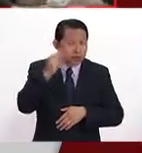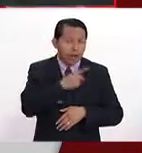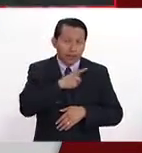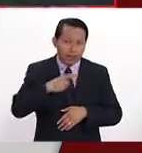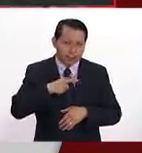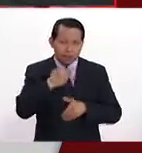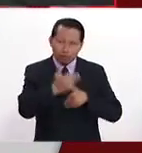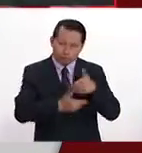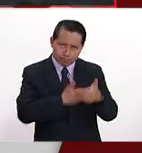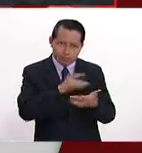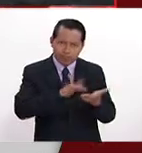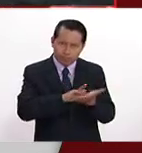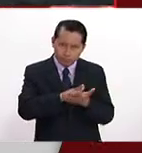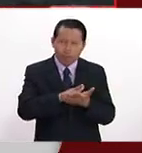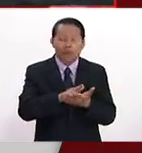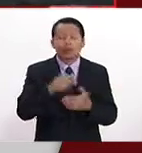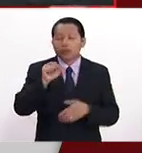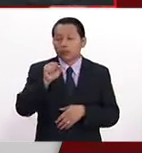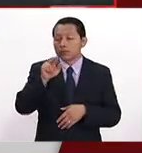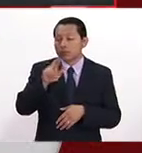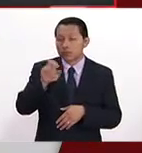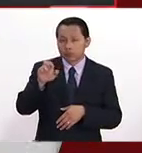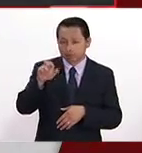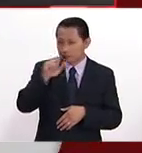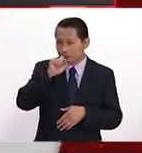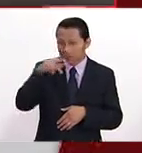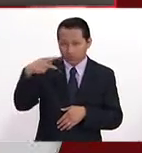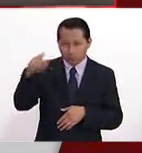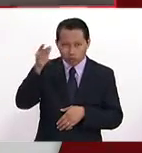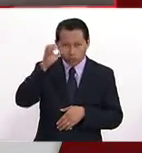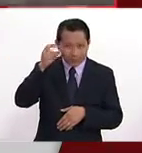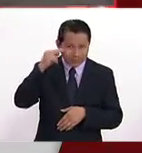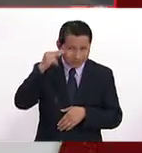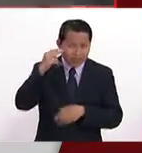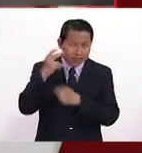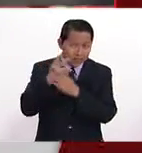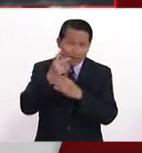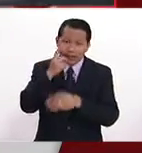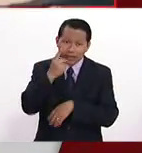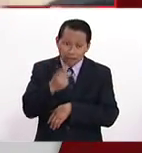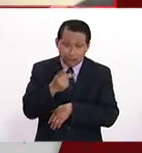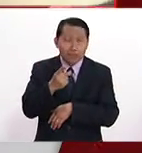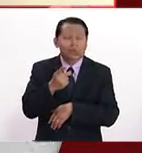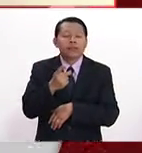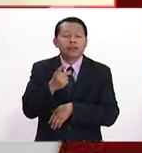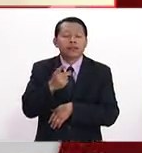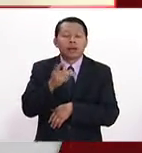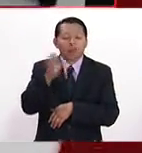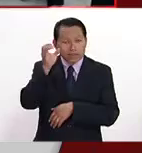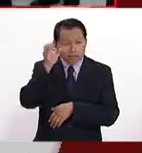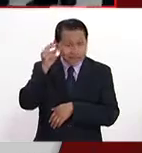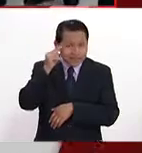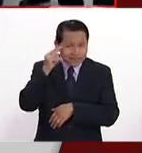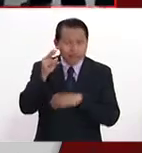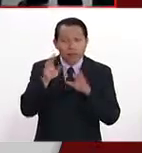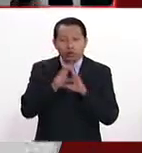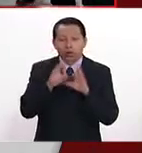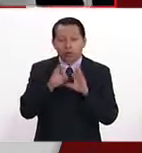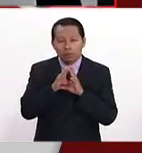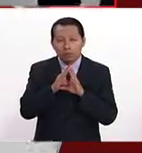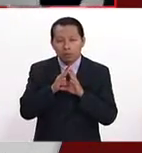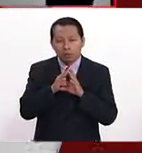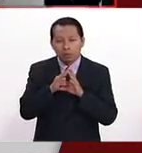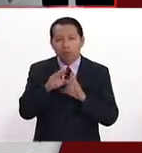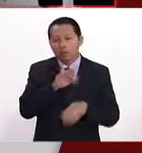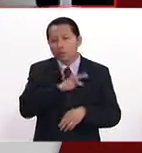parte. El ministro de Relaciones Exteriores de China ya dijo que intentará, o más bien que China va a adoptar